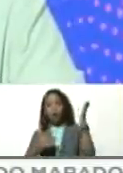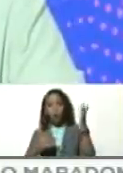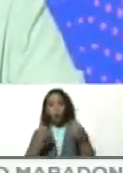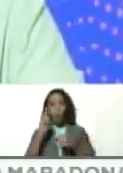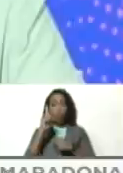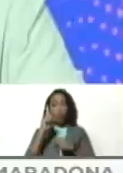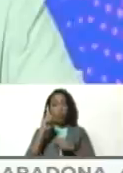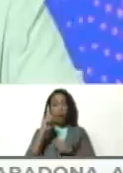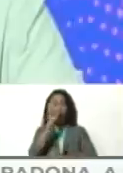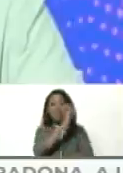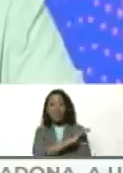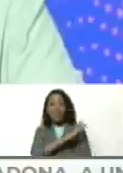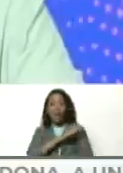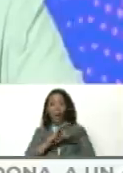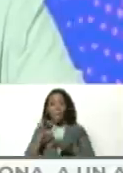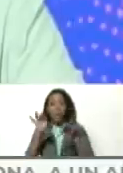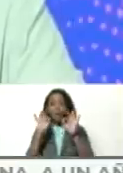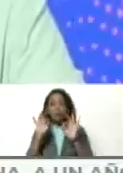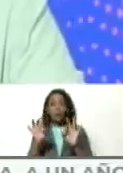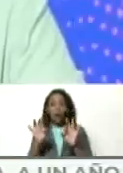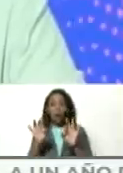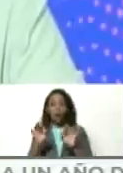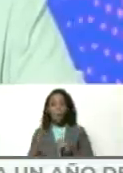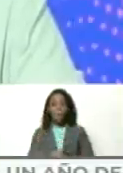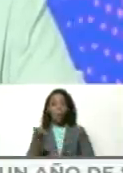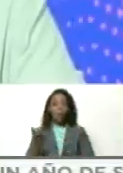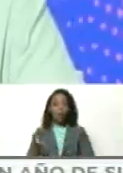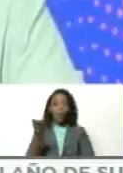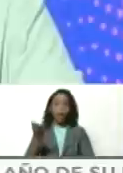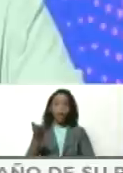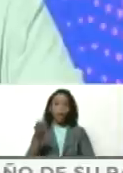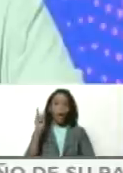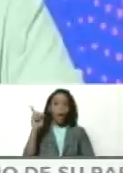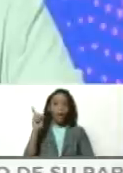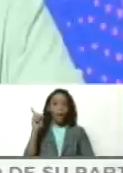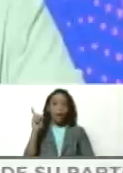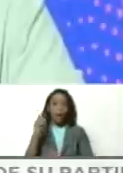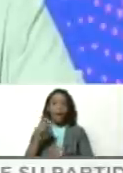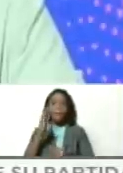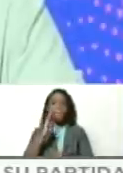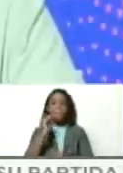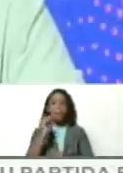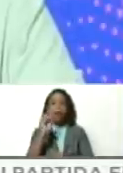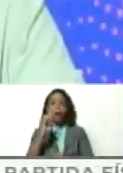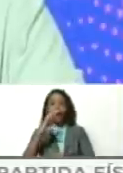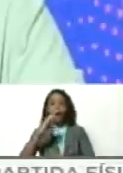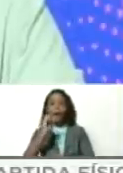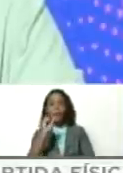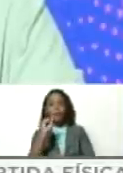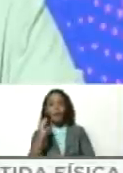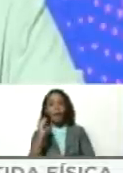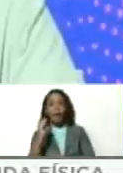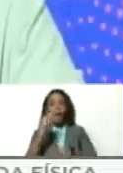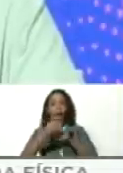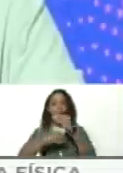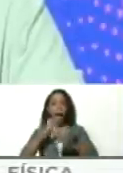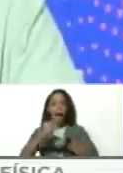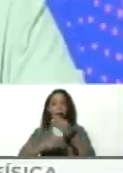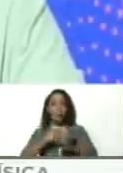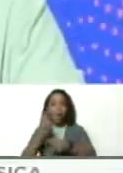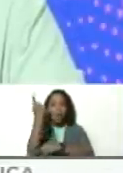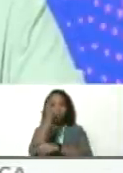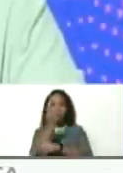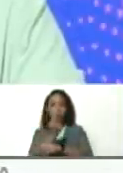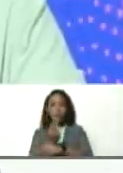Una clínica especializada fluvial. La barcaza. Hecha,